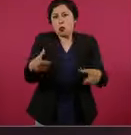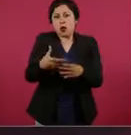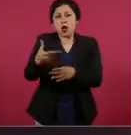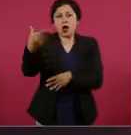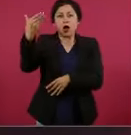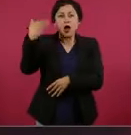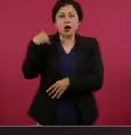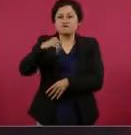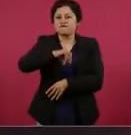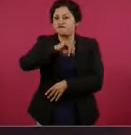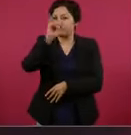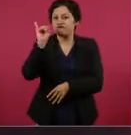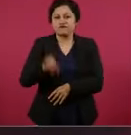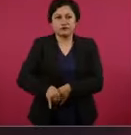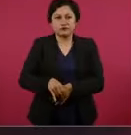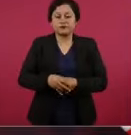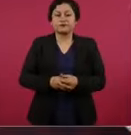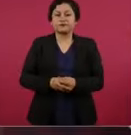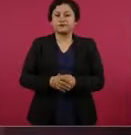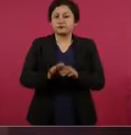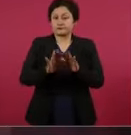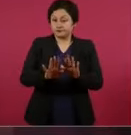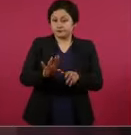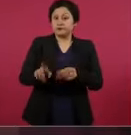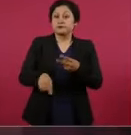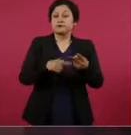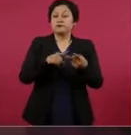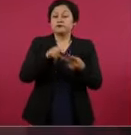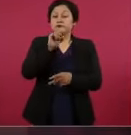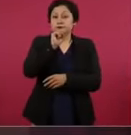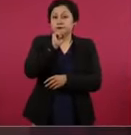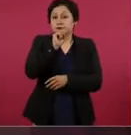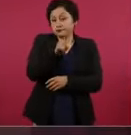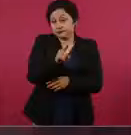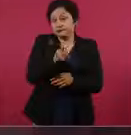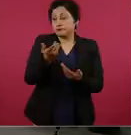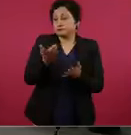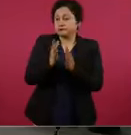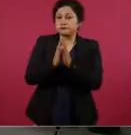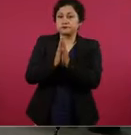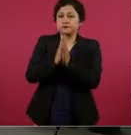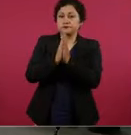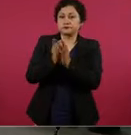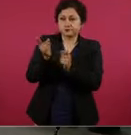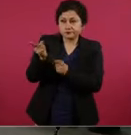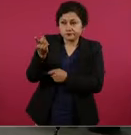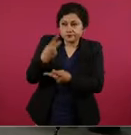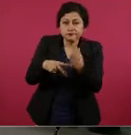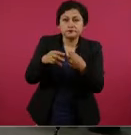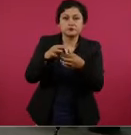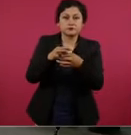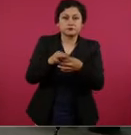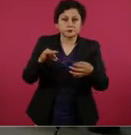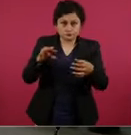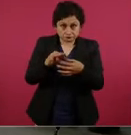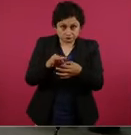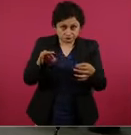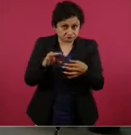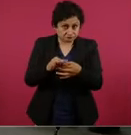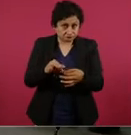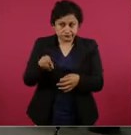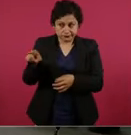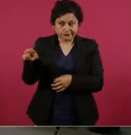También me gustaría que, en términos generales, explicaras solo